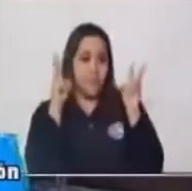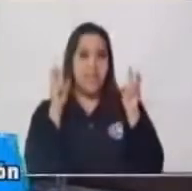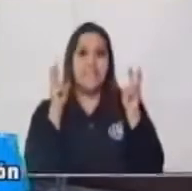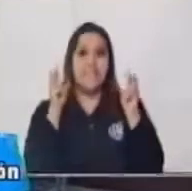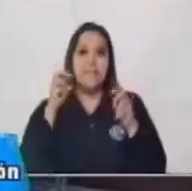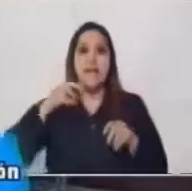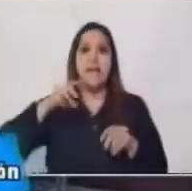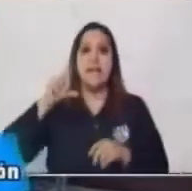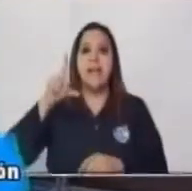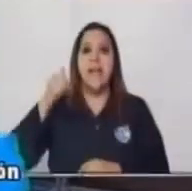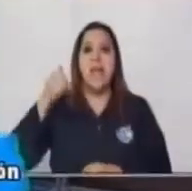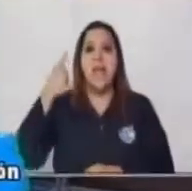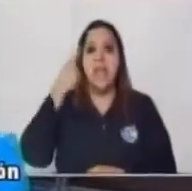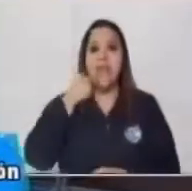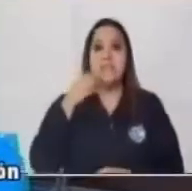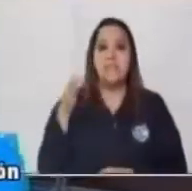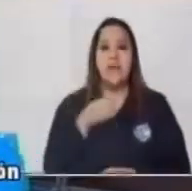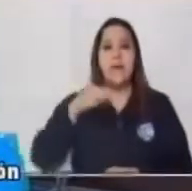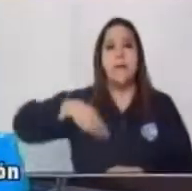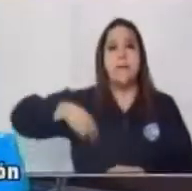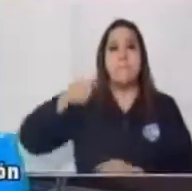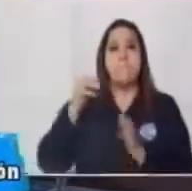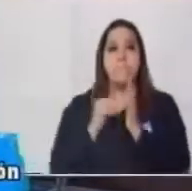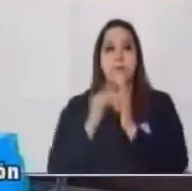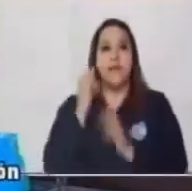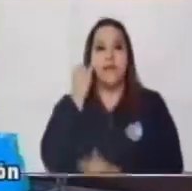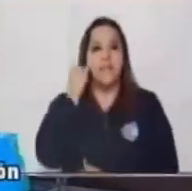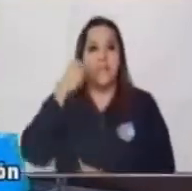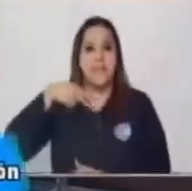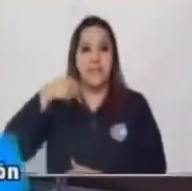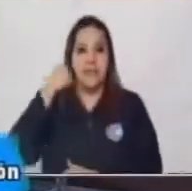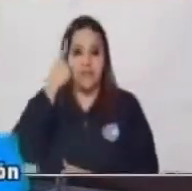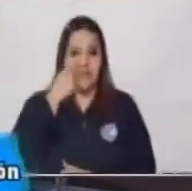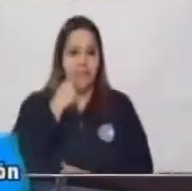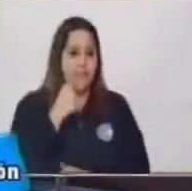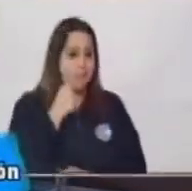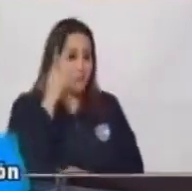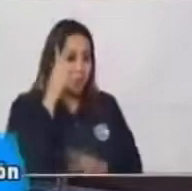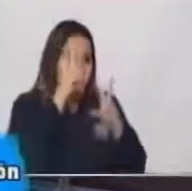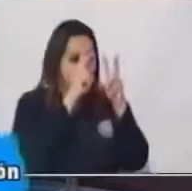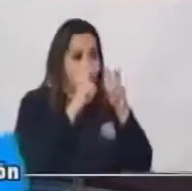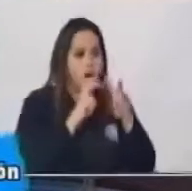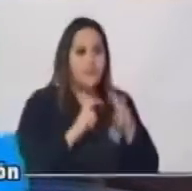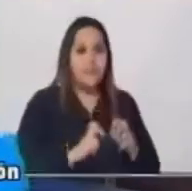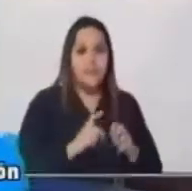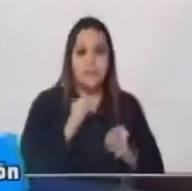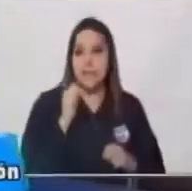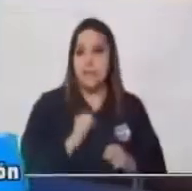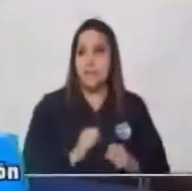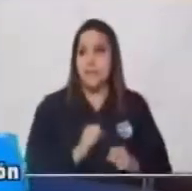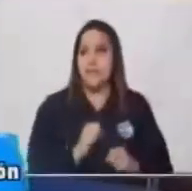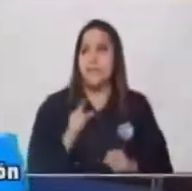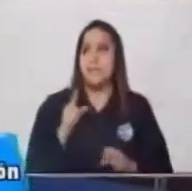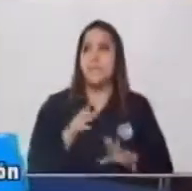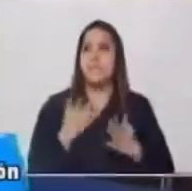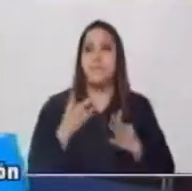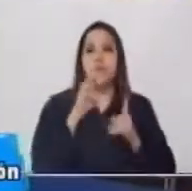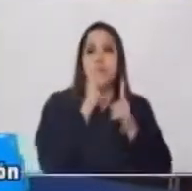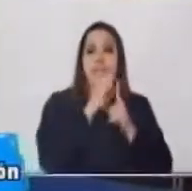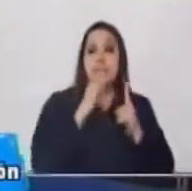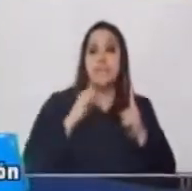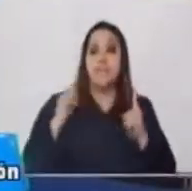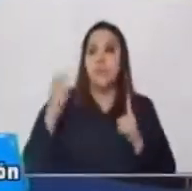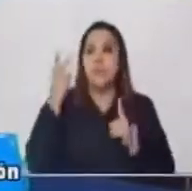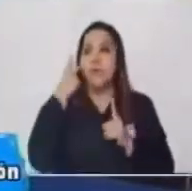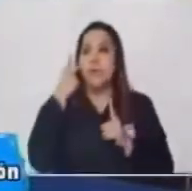máquinas. Y vamos a resolver este ejercicio para analizar el tema que hemos aprendido el día de hoy. Una de las oraciones es la que